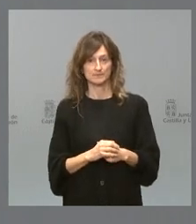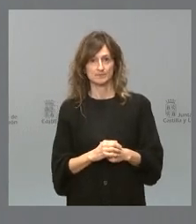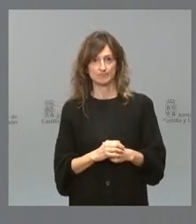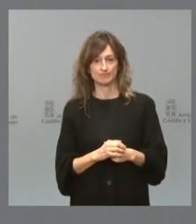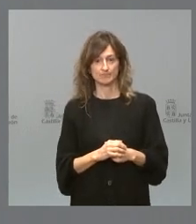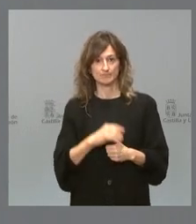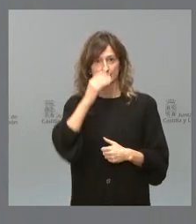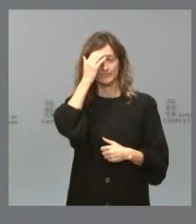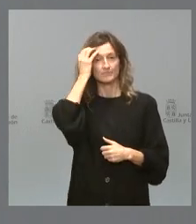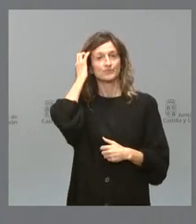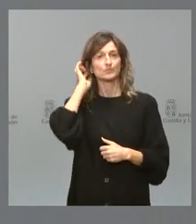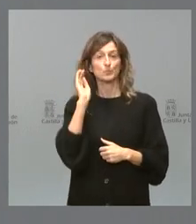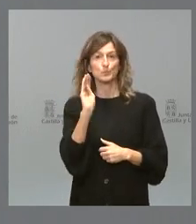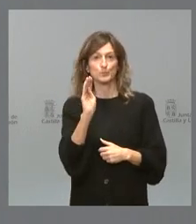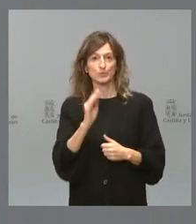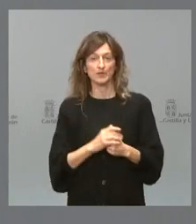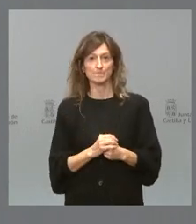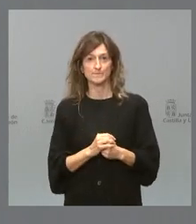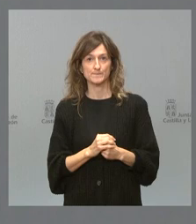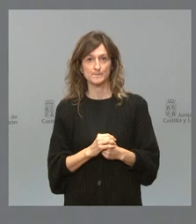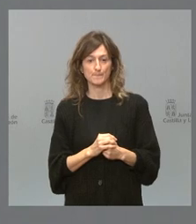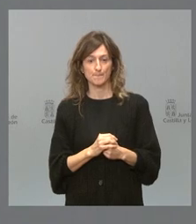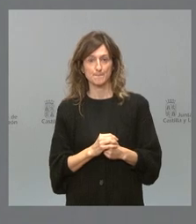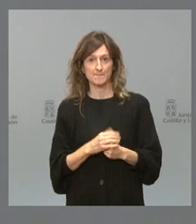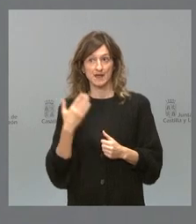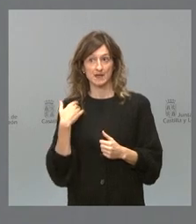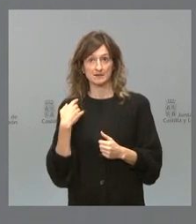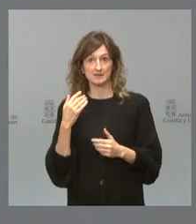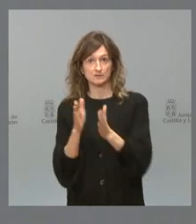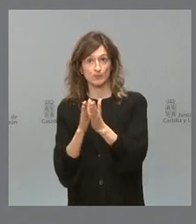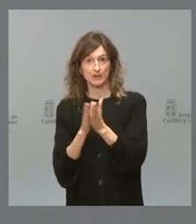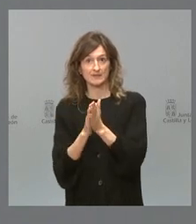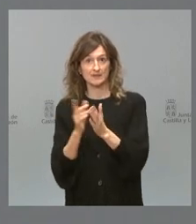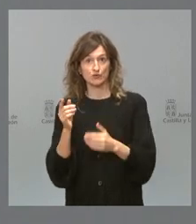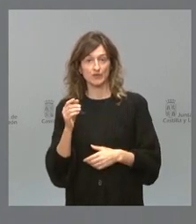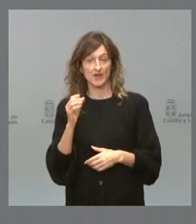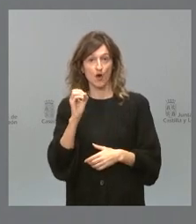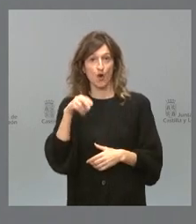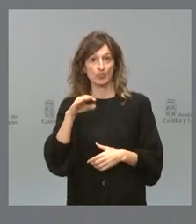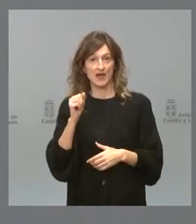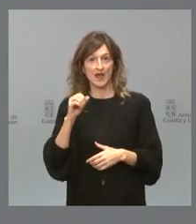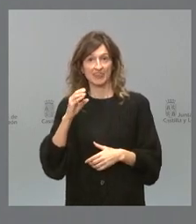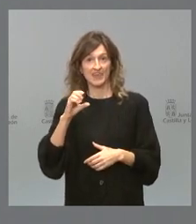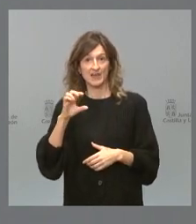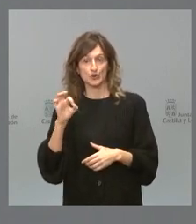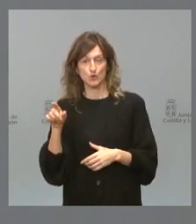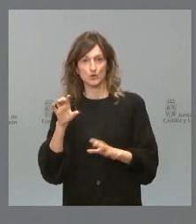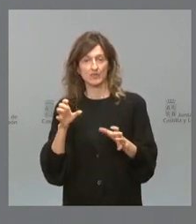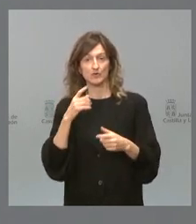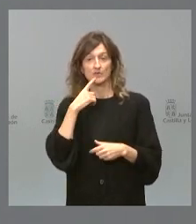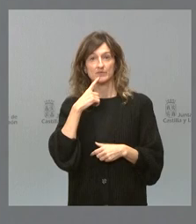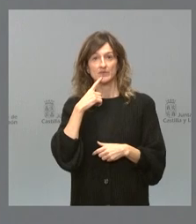si relacionado con lo que planteaba antes el compañero de onda Cero en la convocatoria